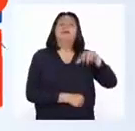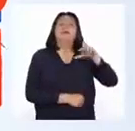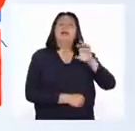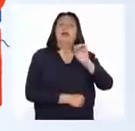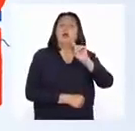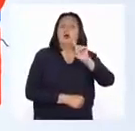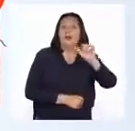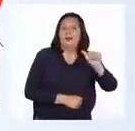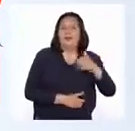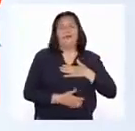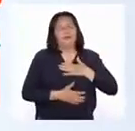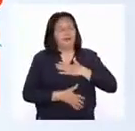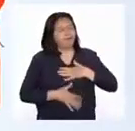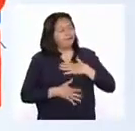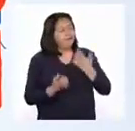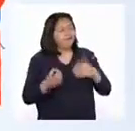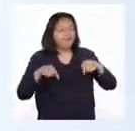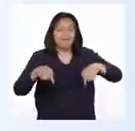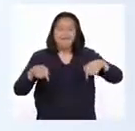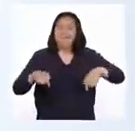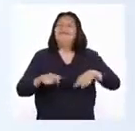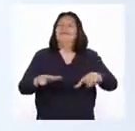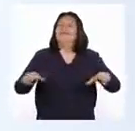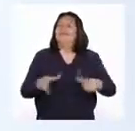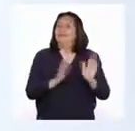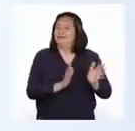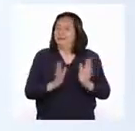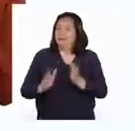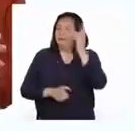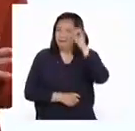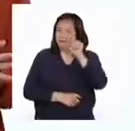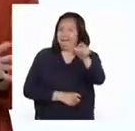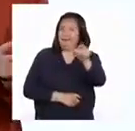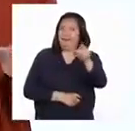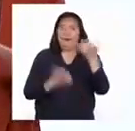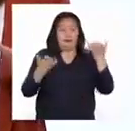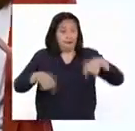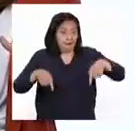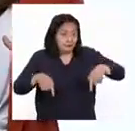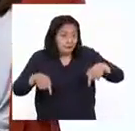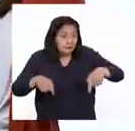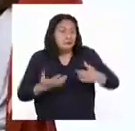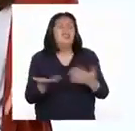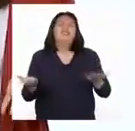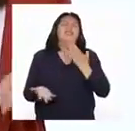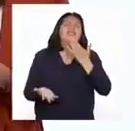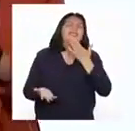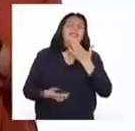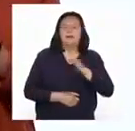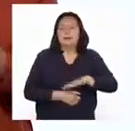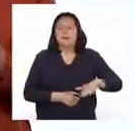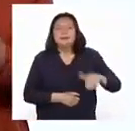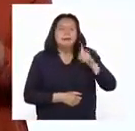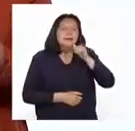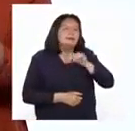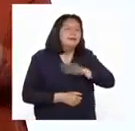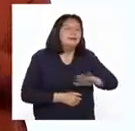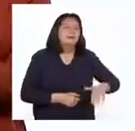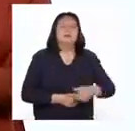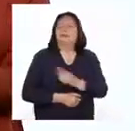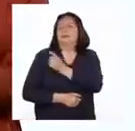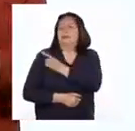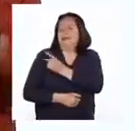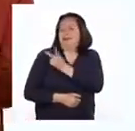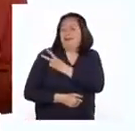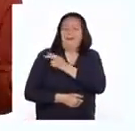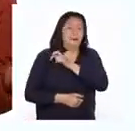Moreno y es un gusto encontrarme en este espacio preparado especialmente para ti. Este programa está dirigido a las niñas y niños de primer y segundo